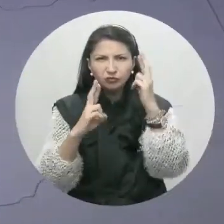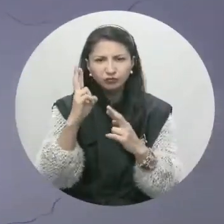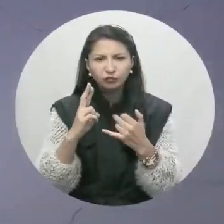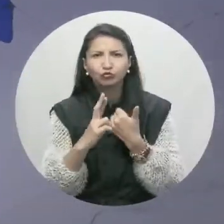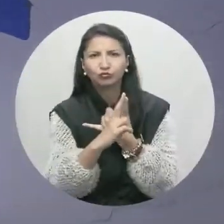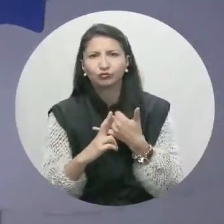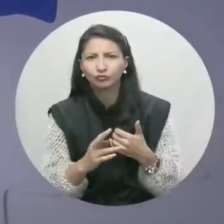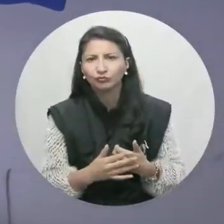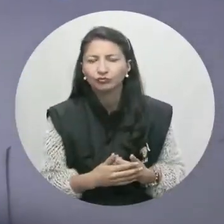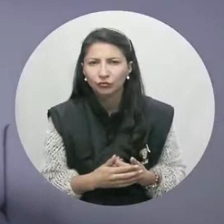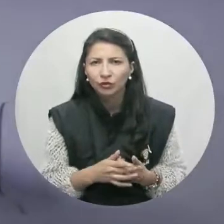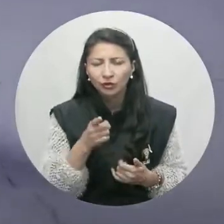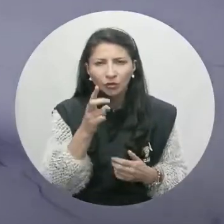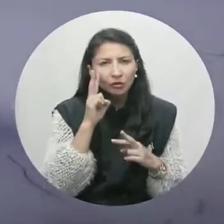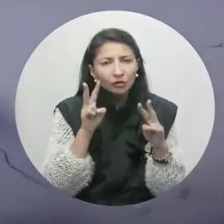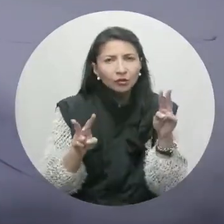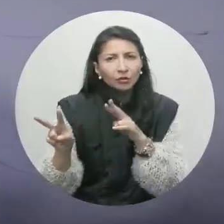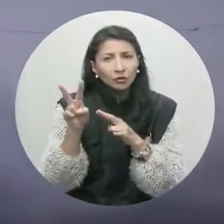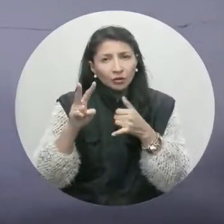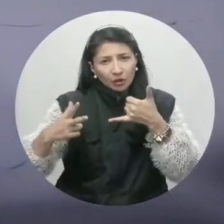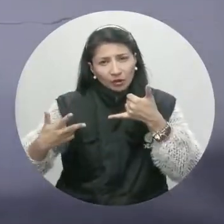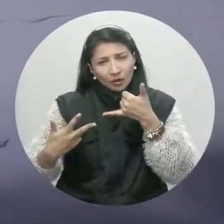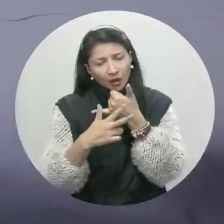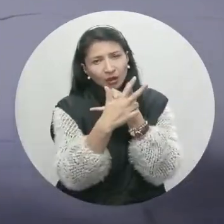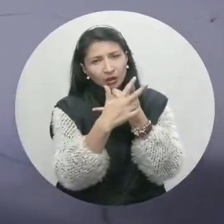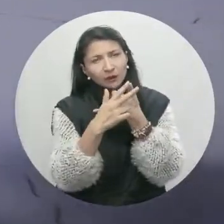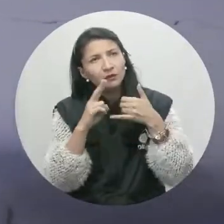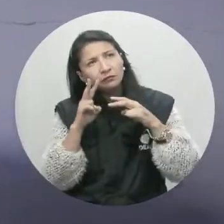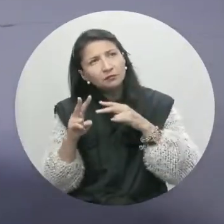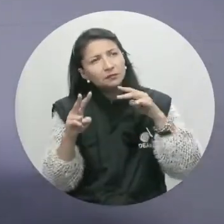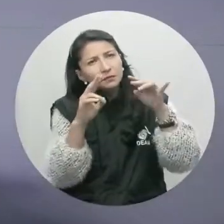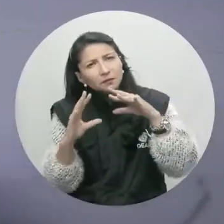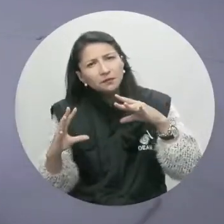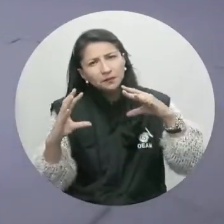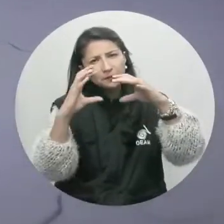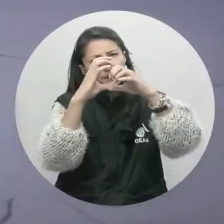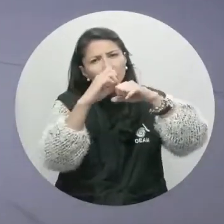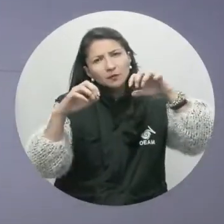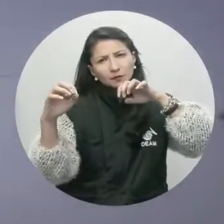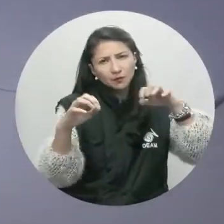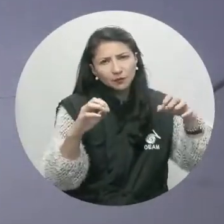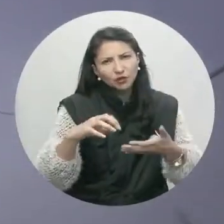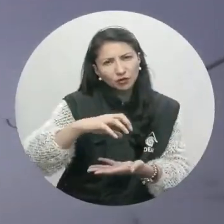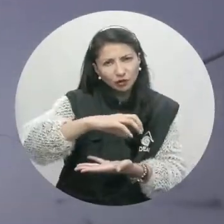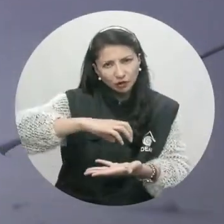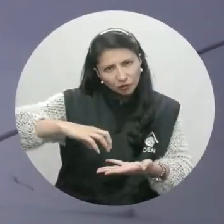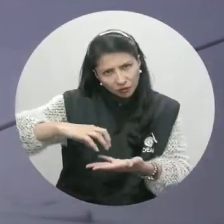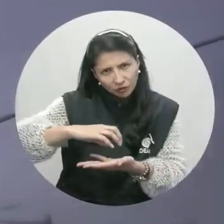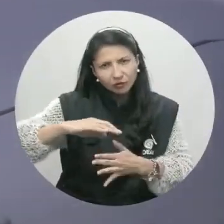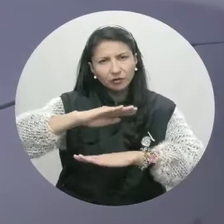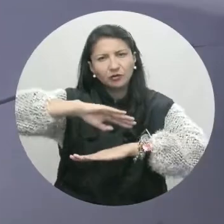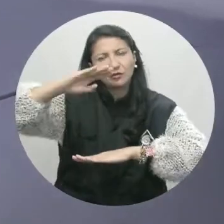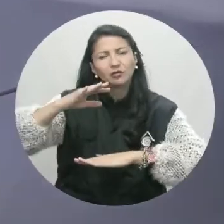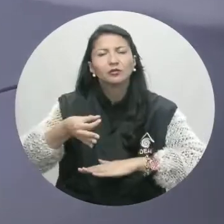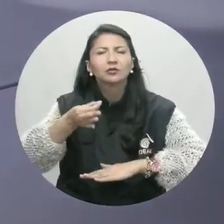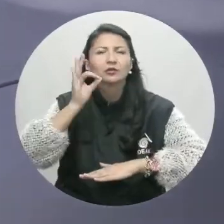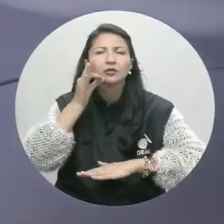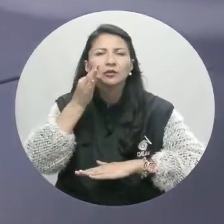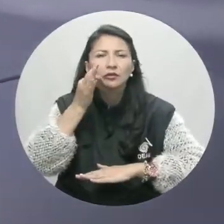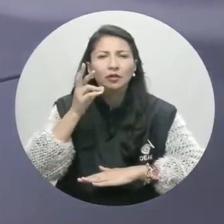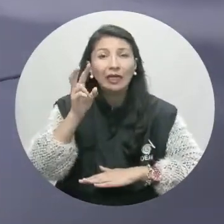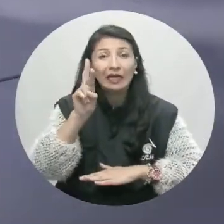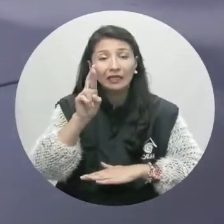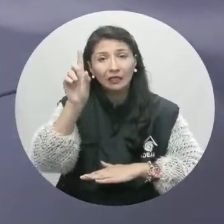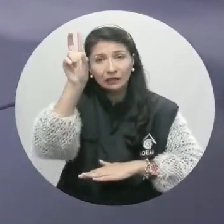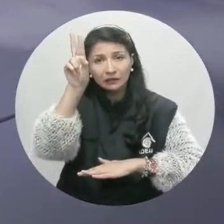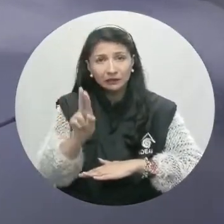tormentas eléctricas. Sobre nuestra zona andina continúa un pronóstico de lluvias moderadas en los Santanderes, Antioquia, Caldas y